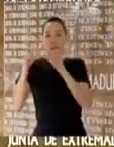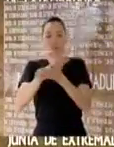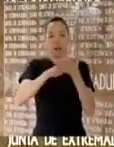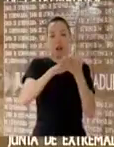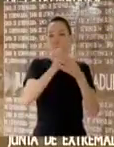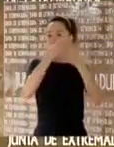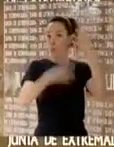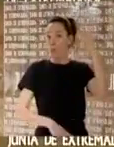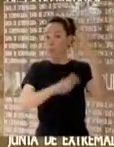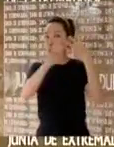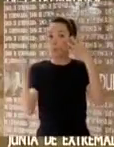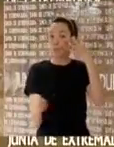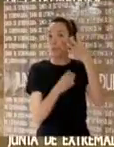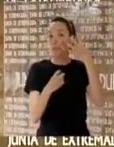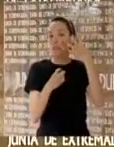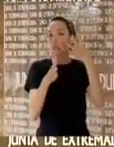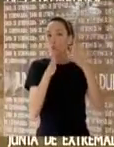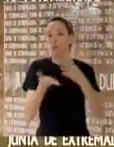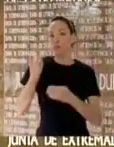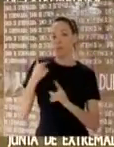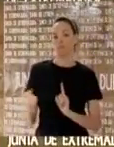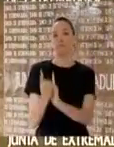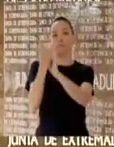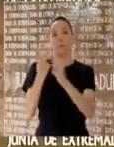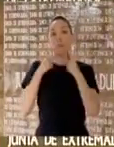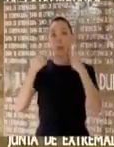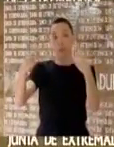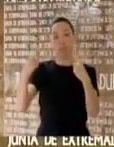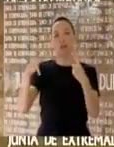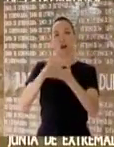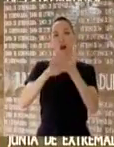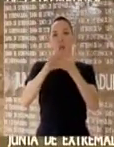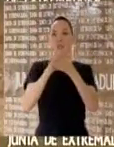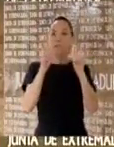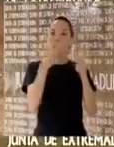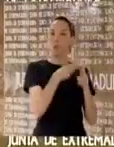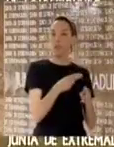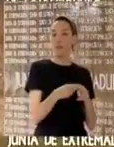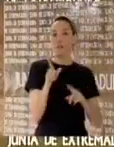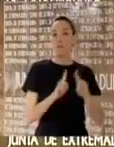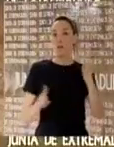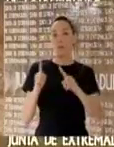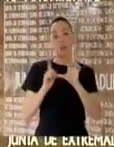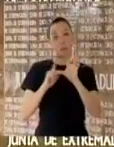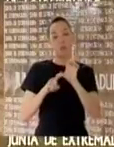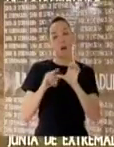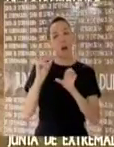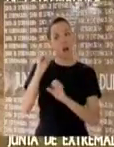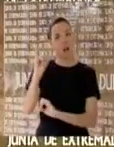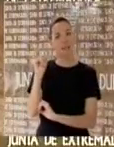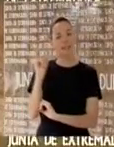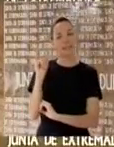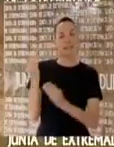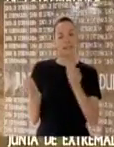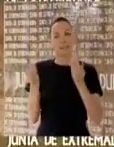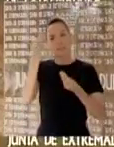es la primera vez que hablamos sobre las políticas y los problemas que tiene Extremadura, la necesidad